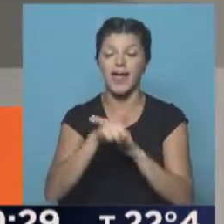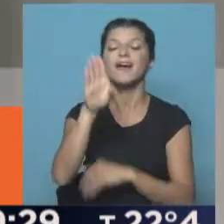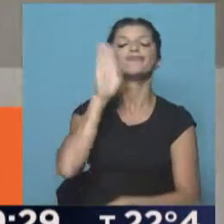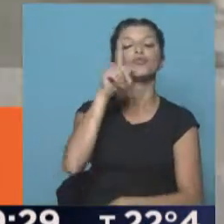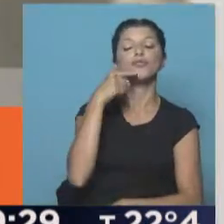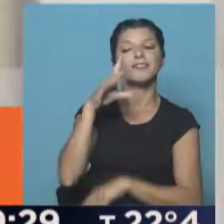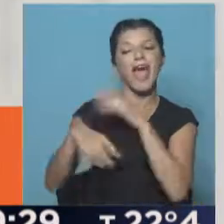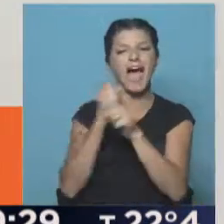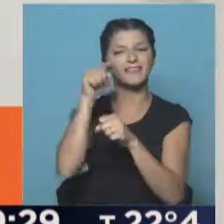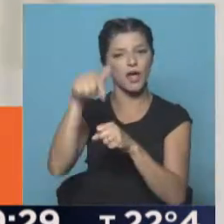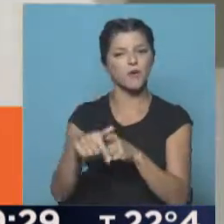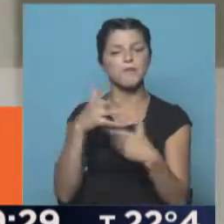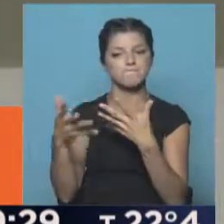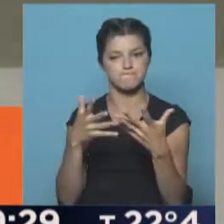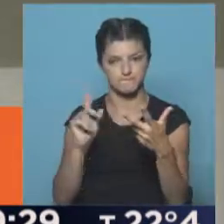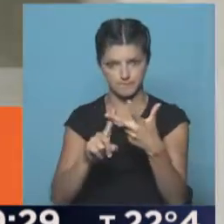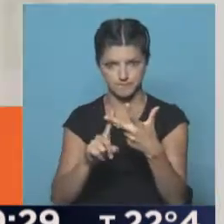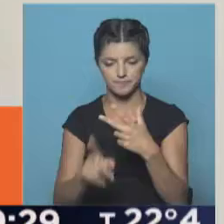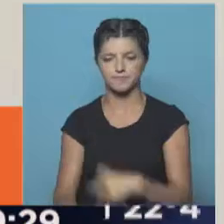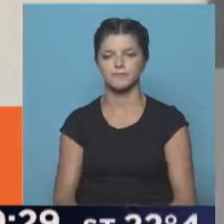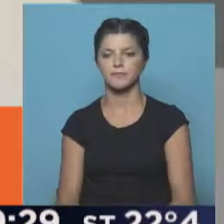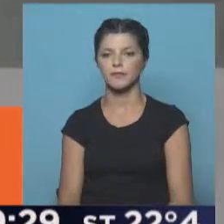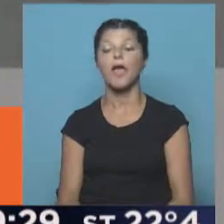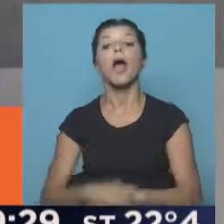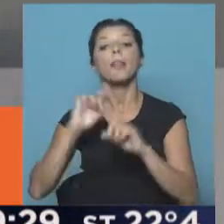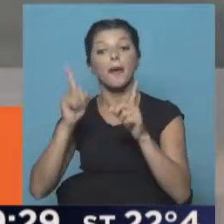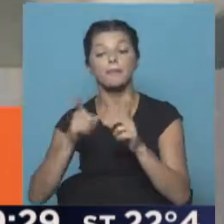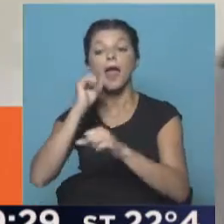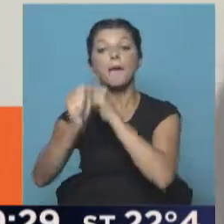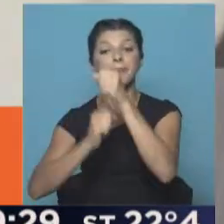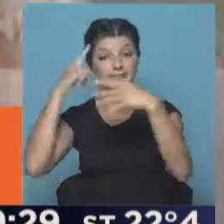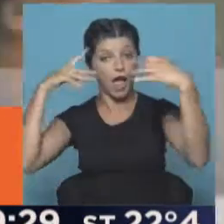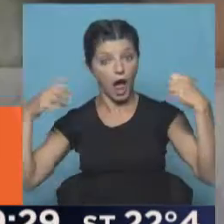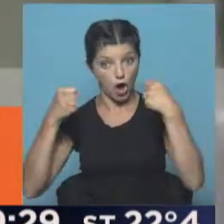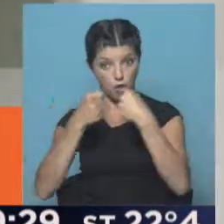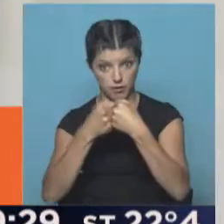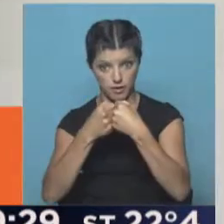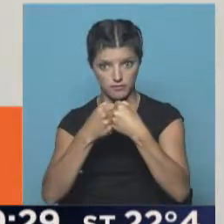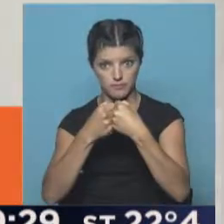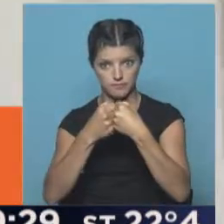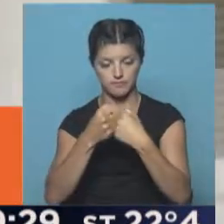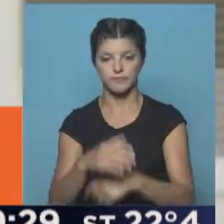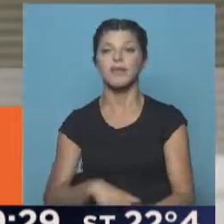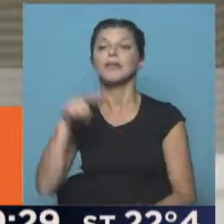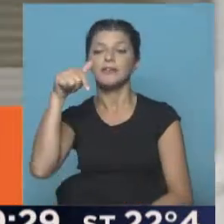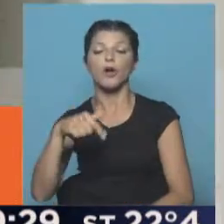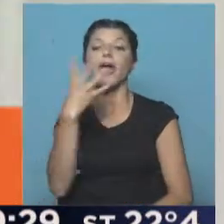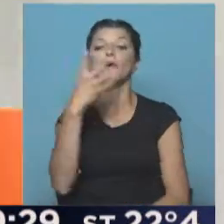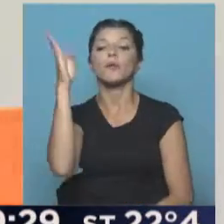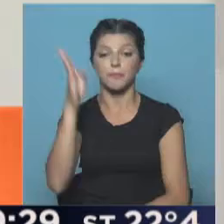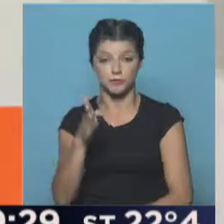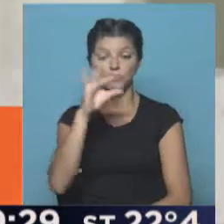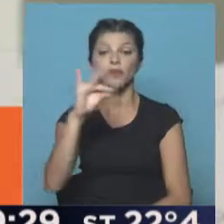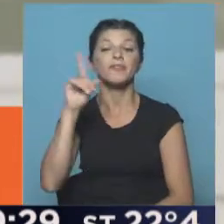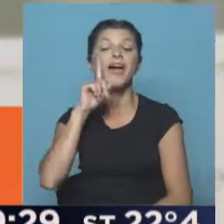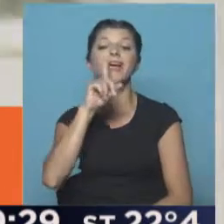ahora fue sustancial. Como parte del acuerdo, la empresa en la cual DirecTV controla el 40% de